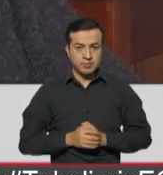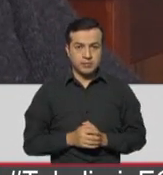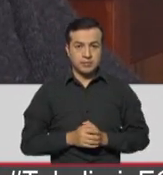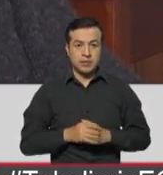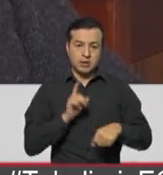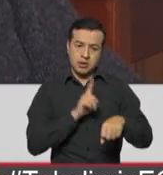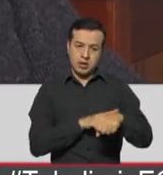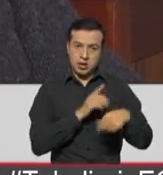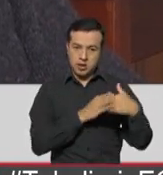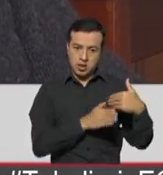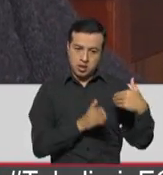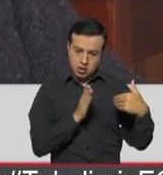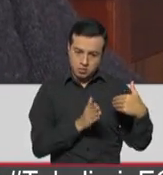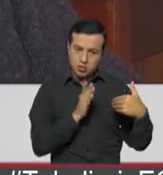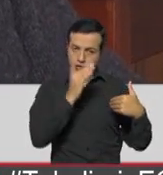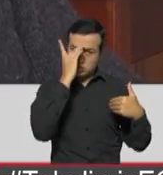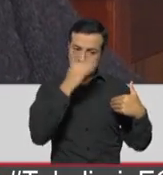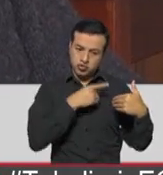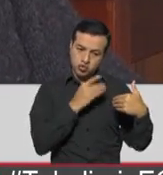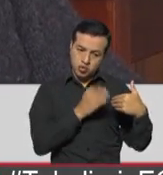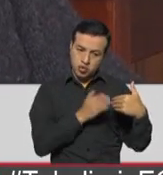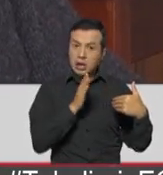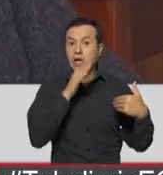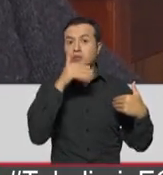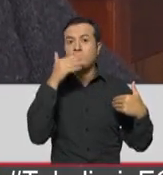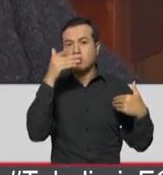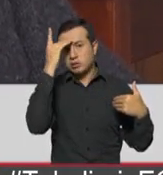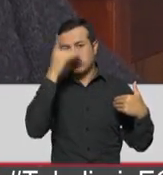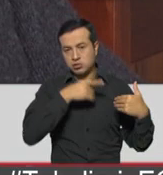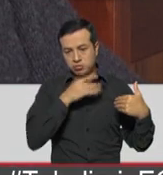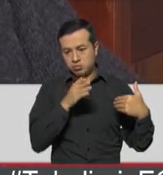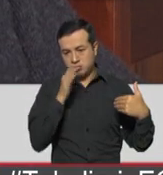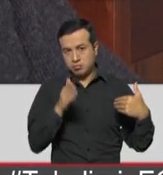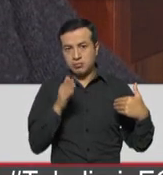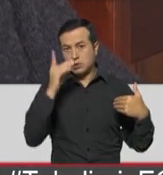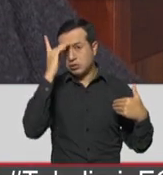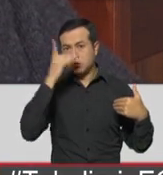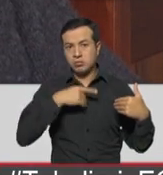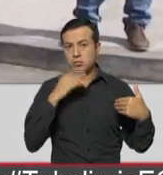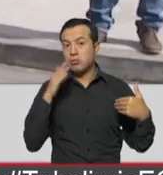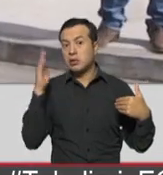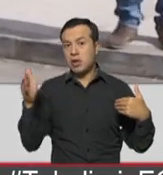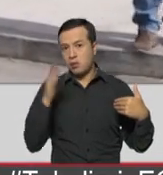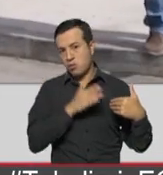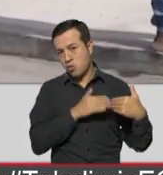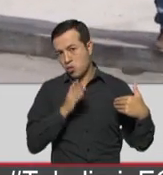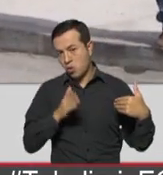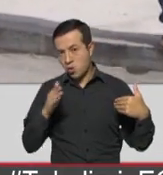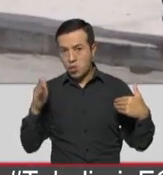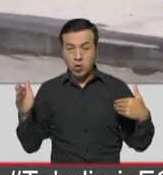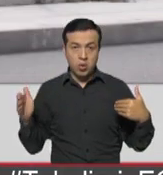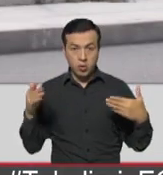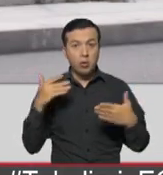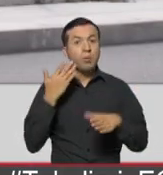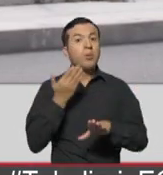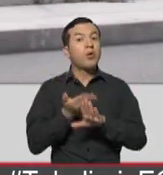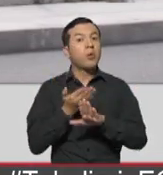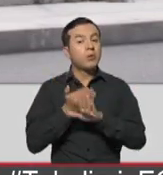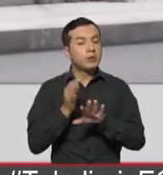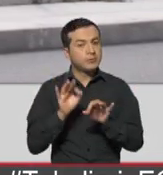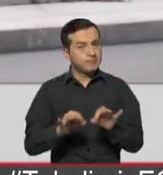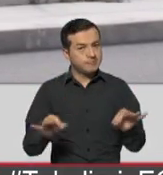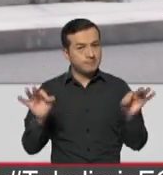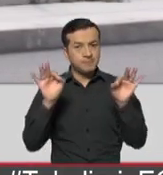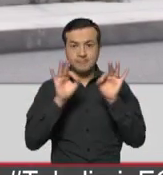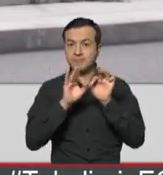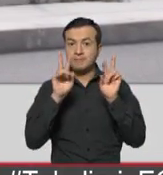corto plazo, medidas, un momento de mediano plazo y uno de largo plazo. Eso además determinará propuestas fundamentales